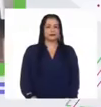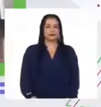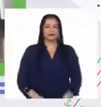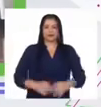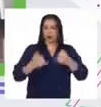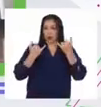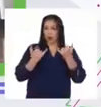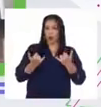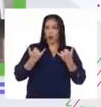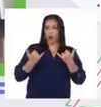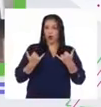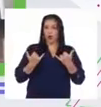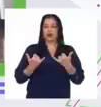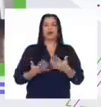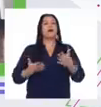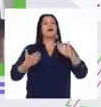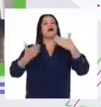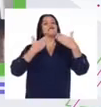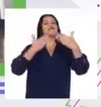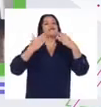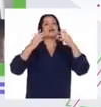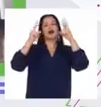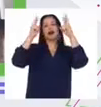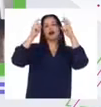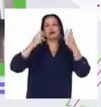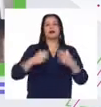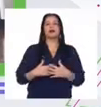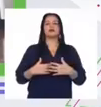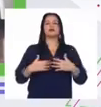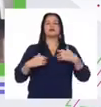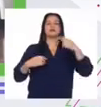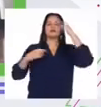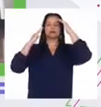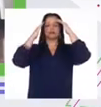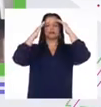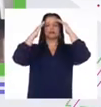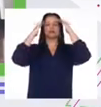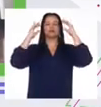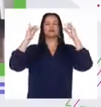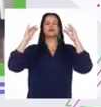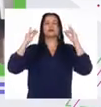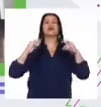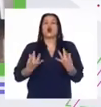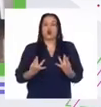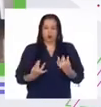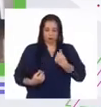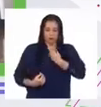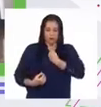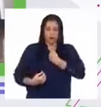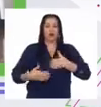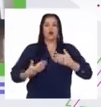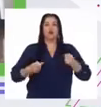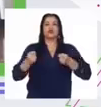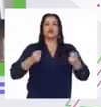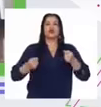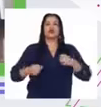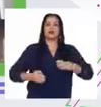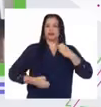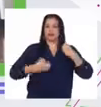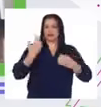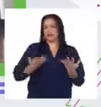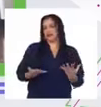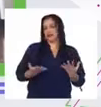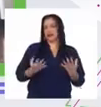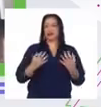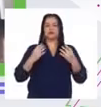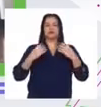El día de hoy vamos a hablar acerca de la meditación y de cómo nos ayuda a manejar nuestras emociones. La meditación